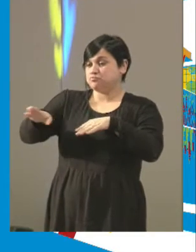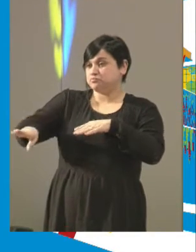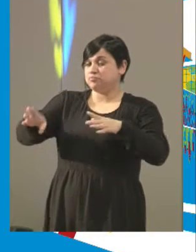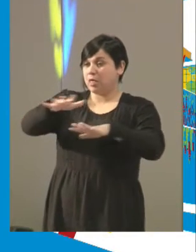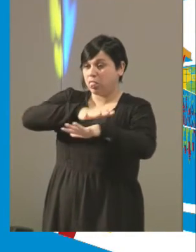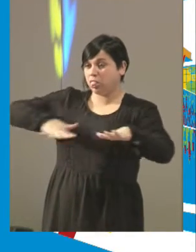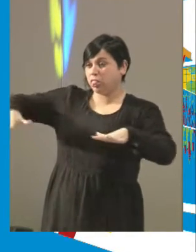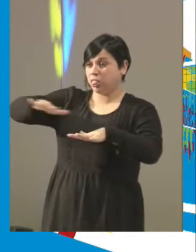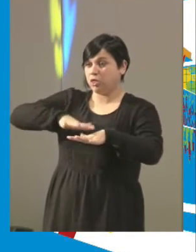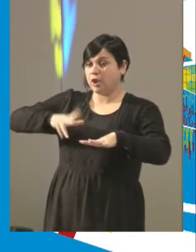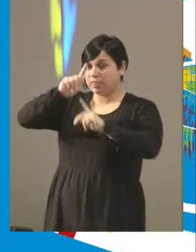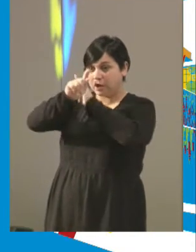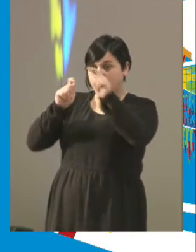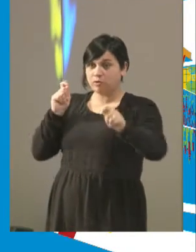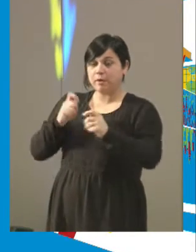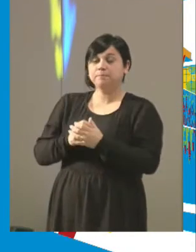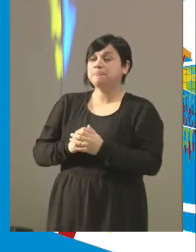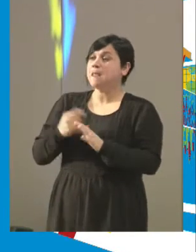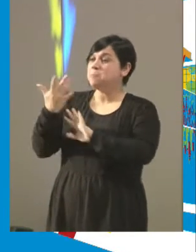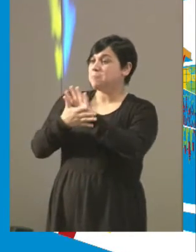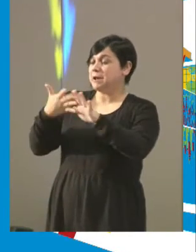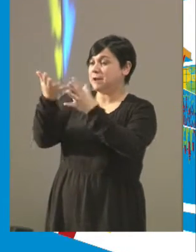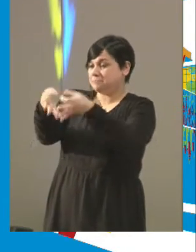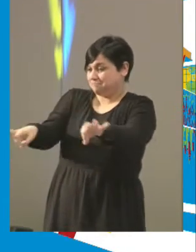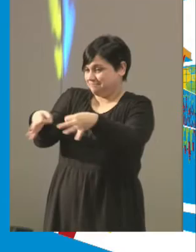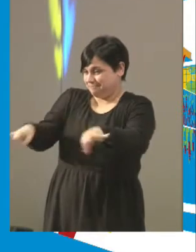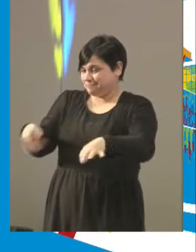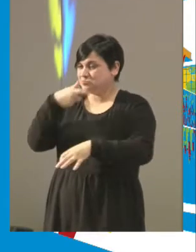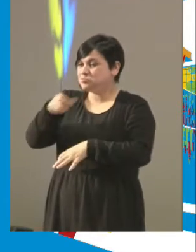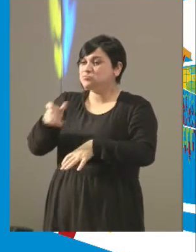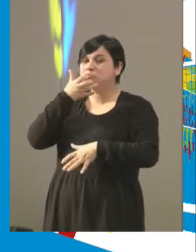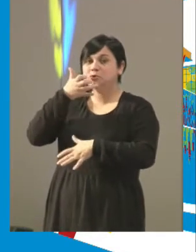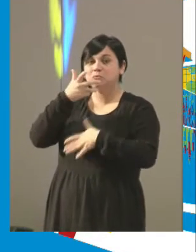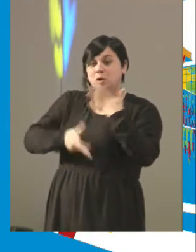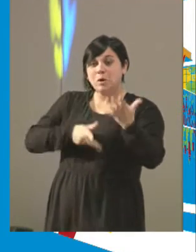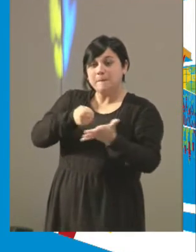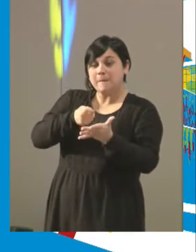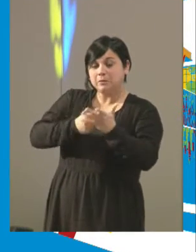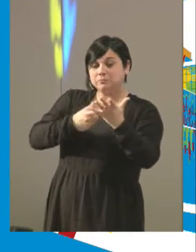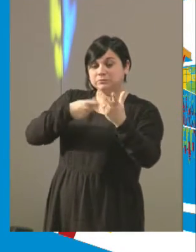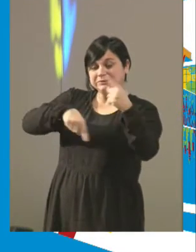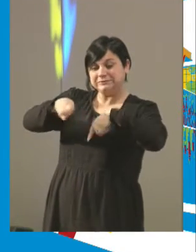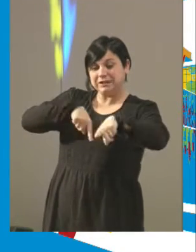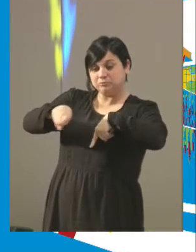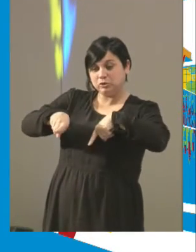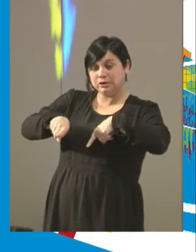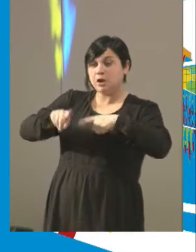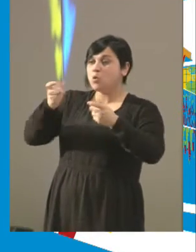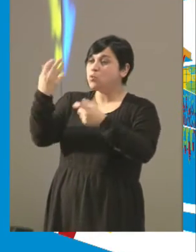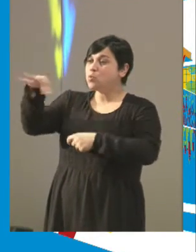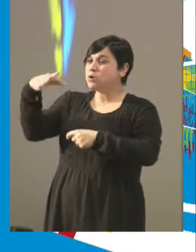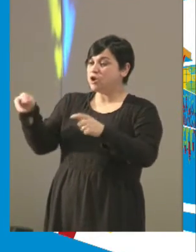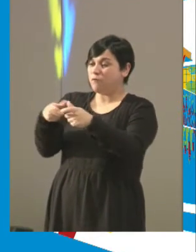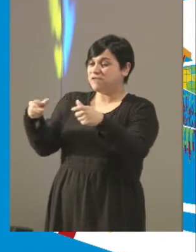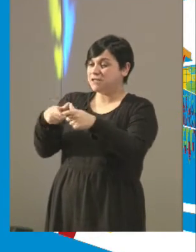¿Qué quiere decir? Por hablar en términos más coloquiales, pues en definitiva que cuando pagamos esos sistemas de transporte, pues efectivamente con un único billete pues